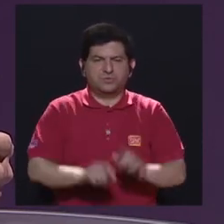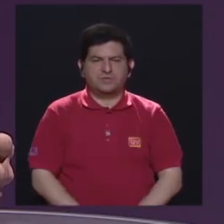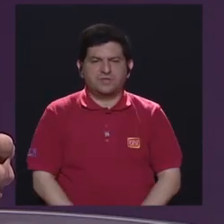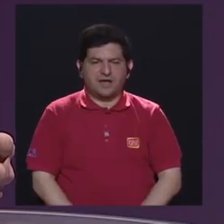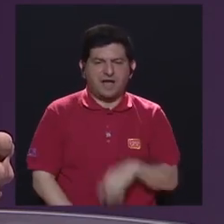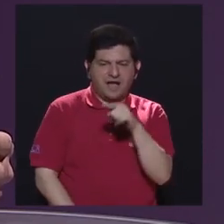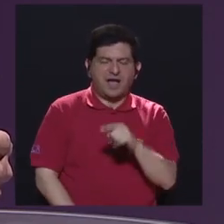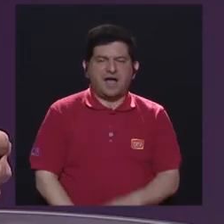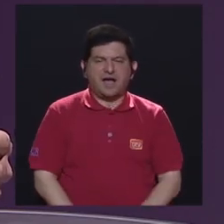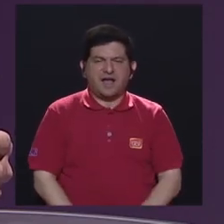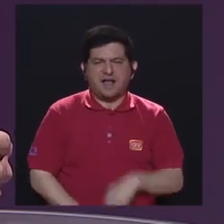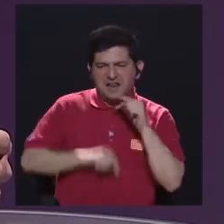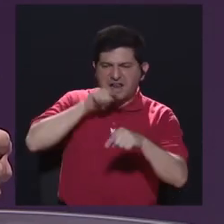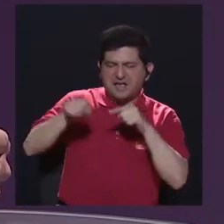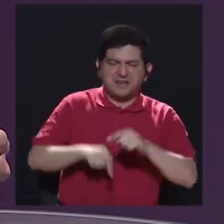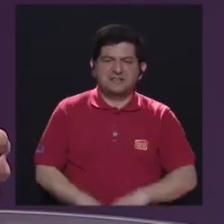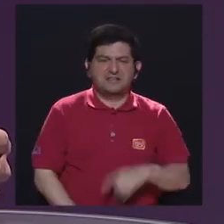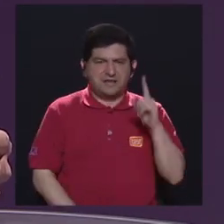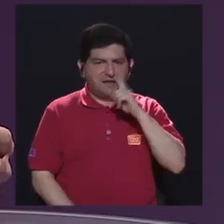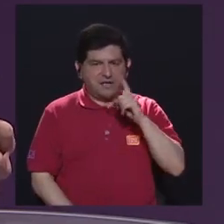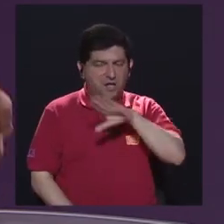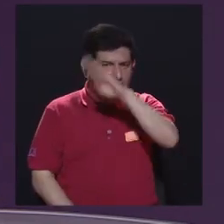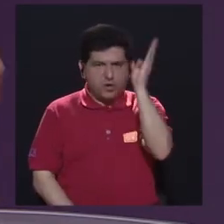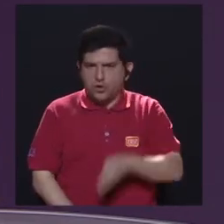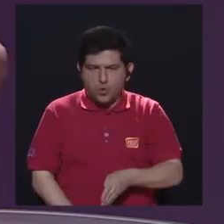siempre va a ser la prostituta y nunca la indígena.